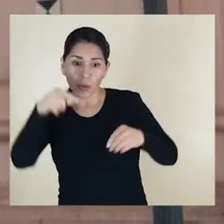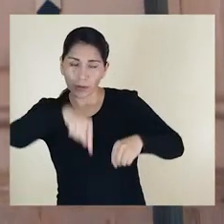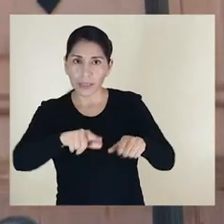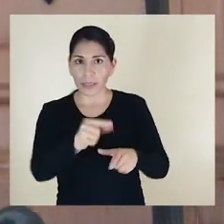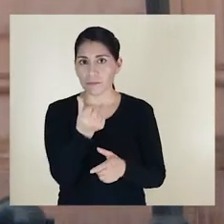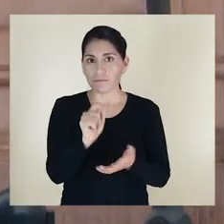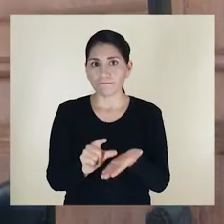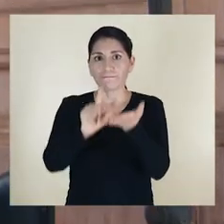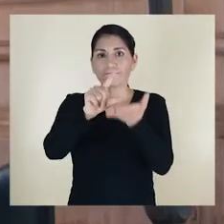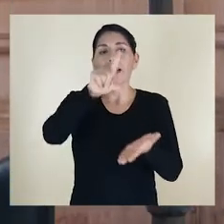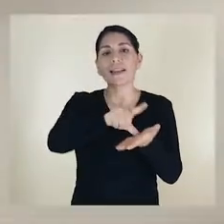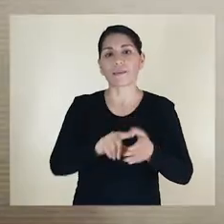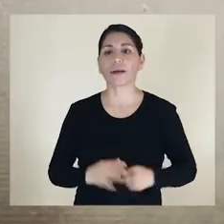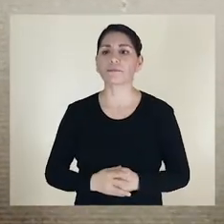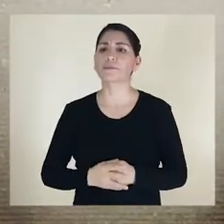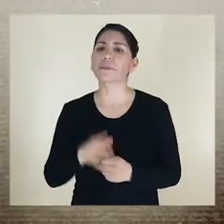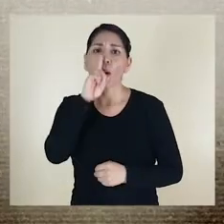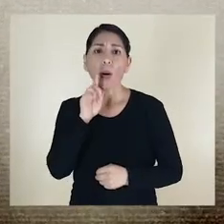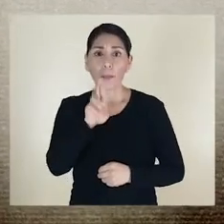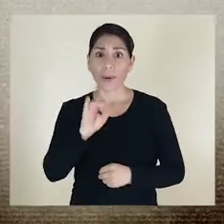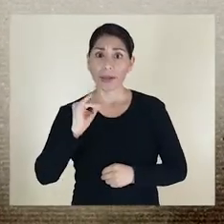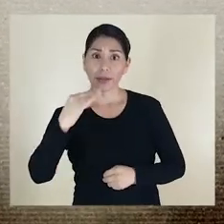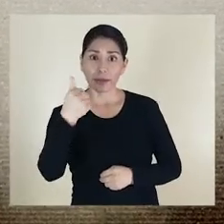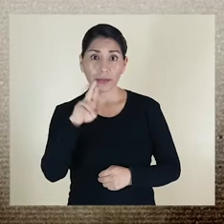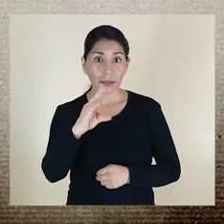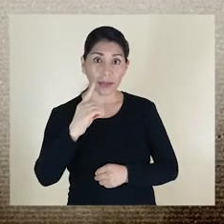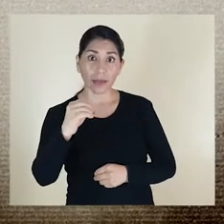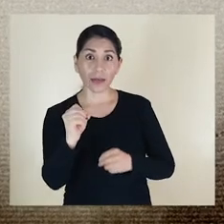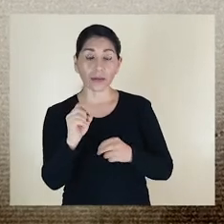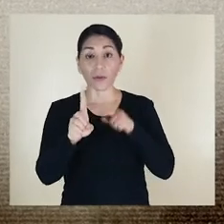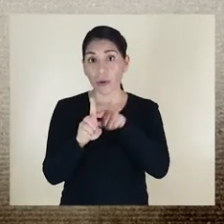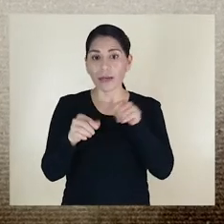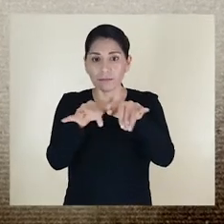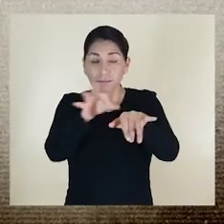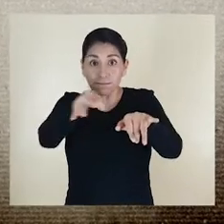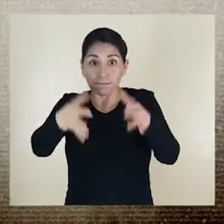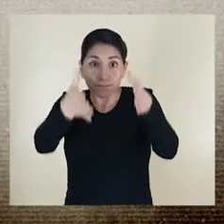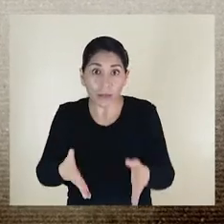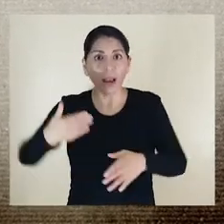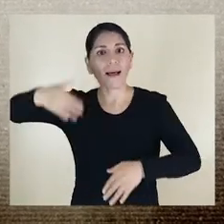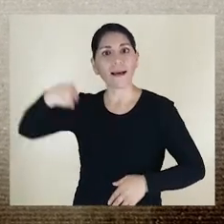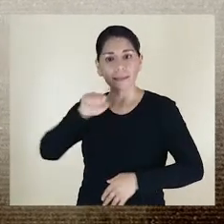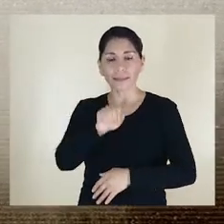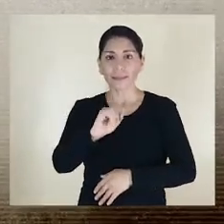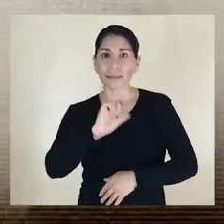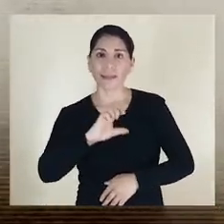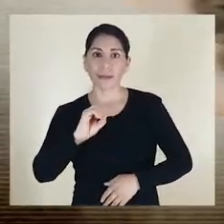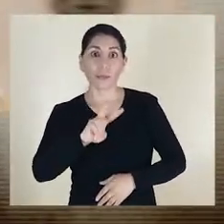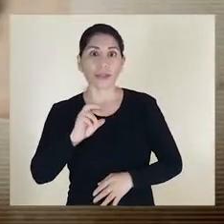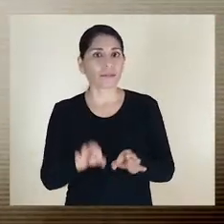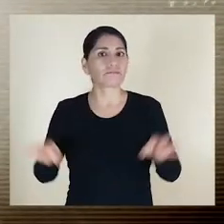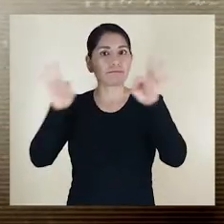la zona financiera de Lima. El artífice es Ricardo de Jaxa Malachowski, uno de los arquitectos más destacados de principios del